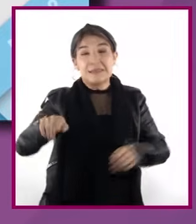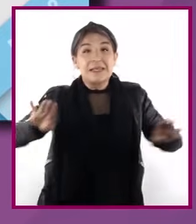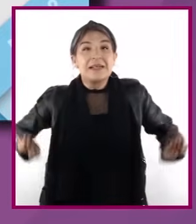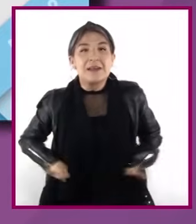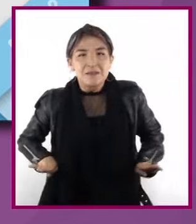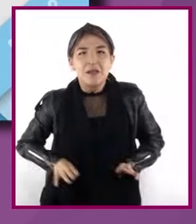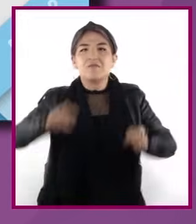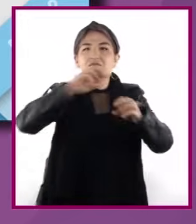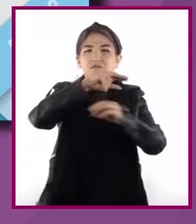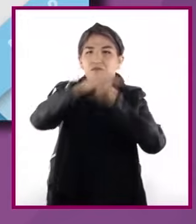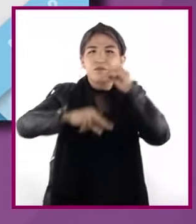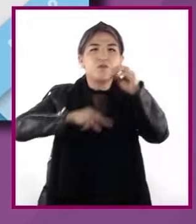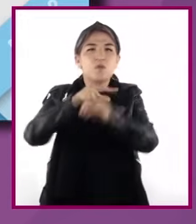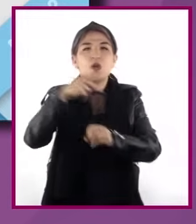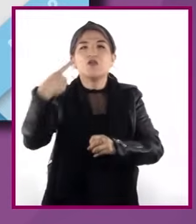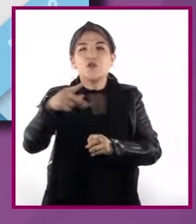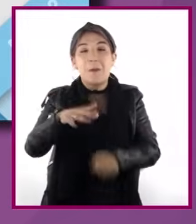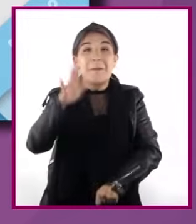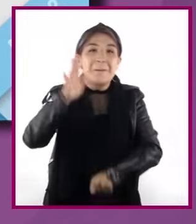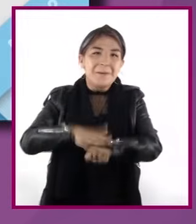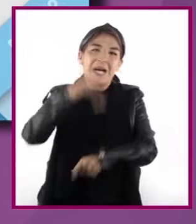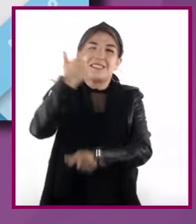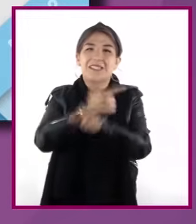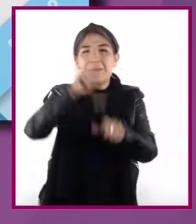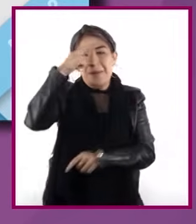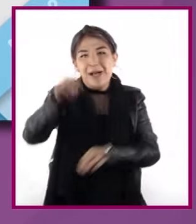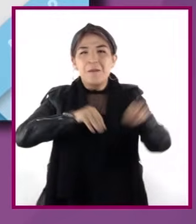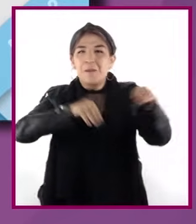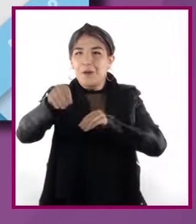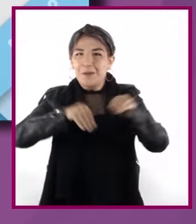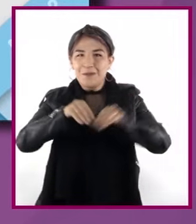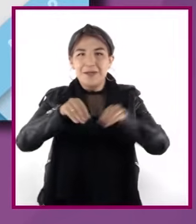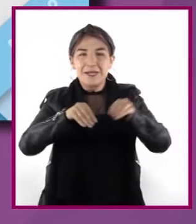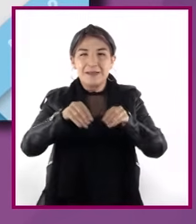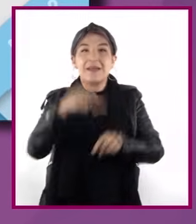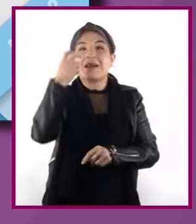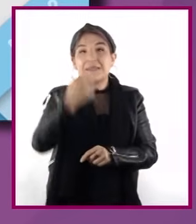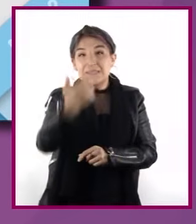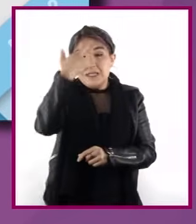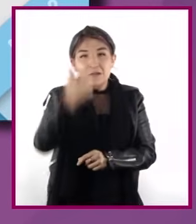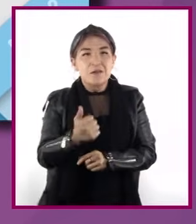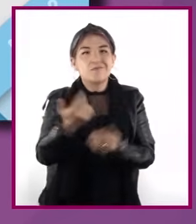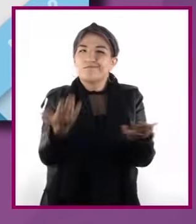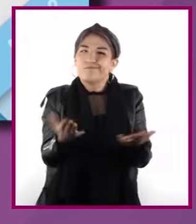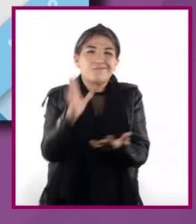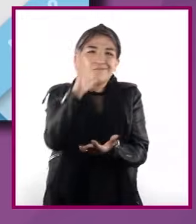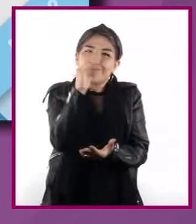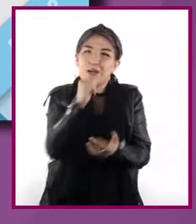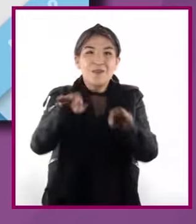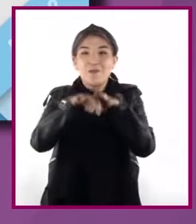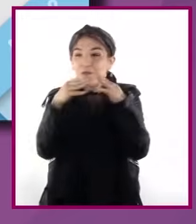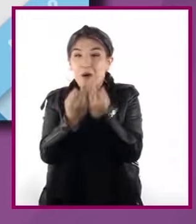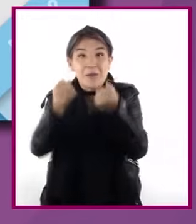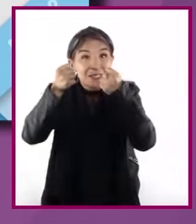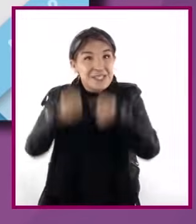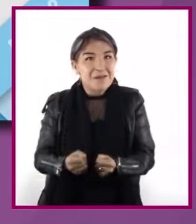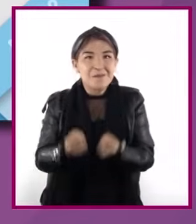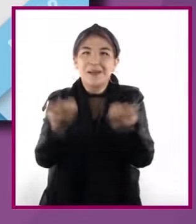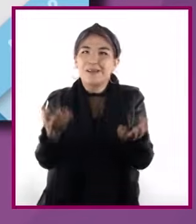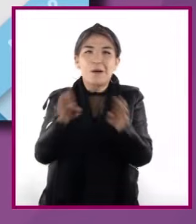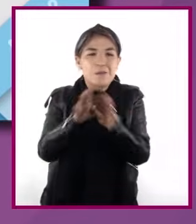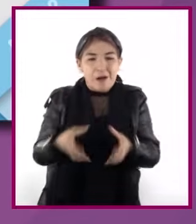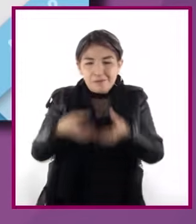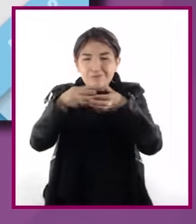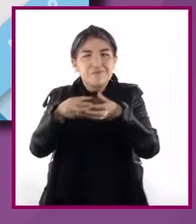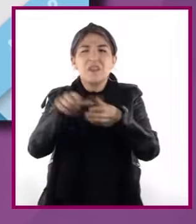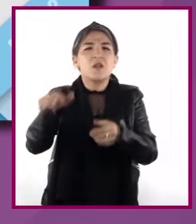arreglo molecular tiene una mayor libertad de movimiento, por lo que no puedo tener una forma definida y